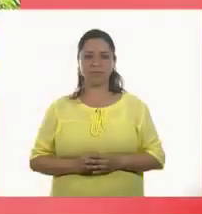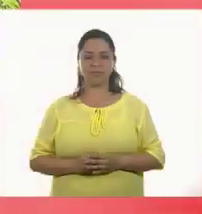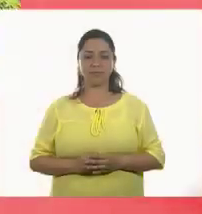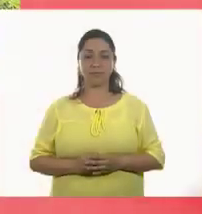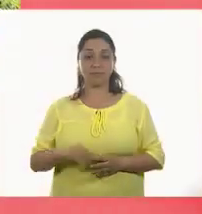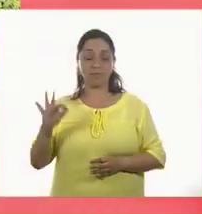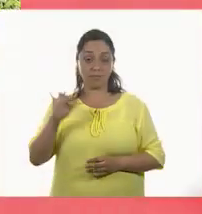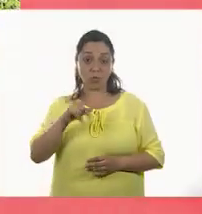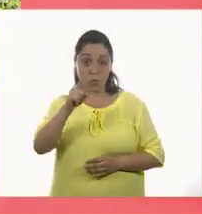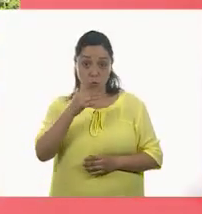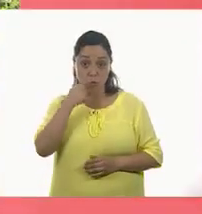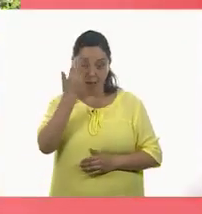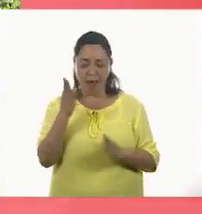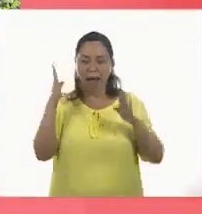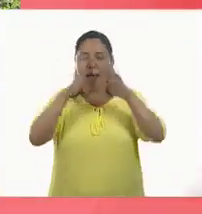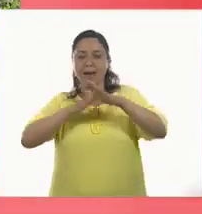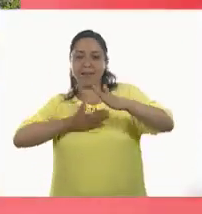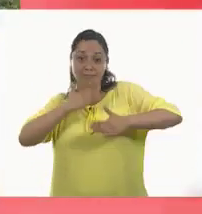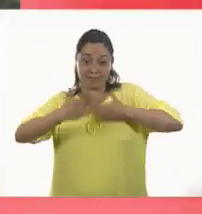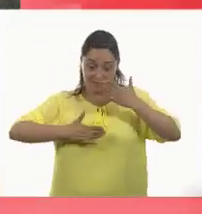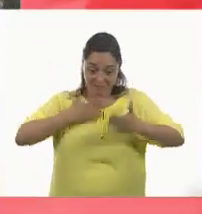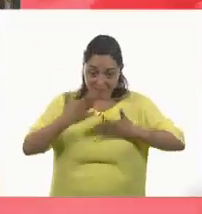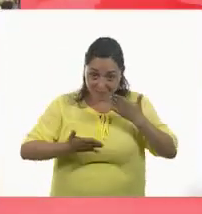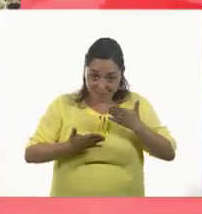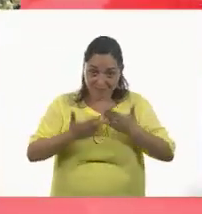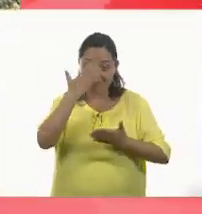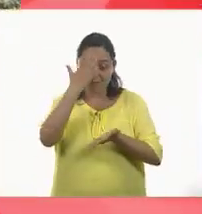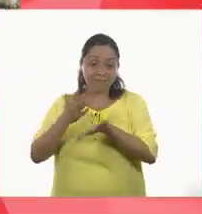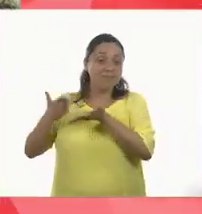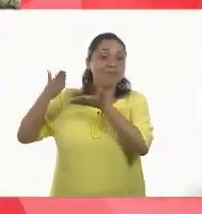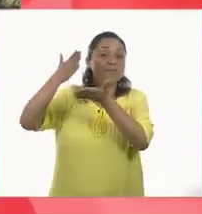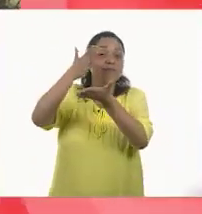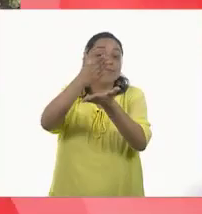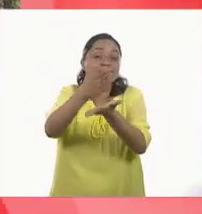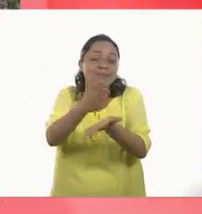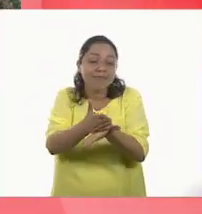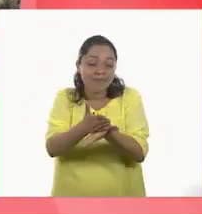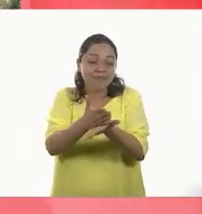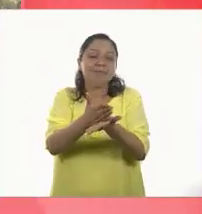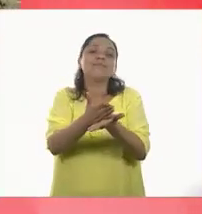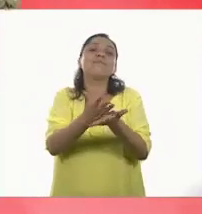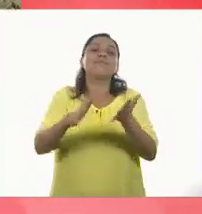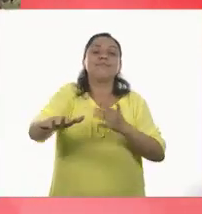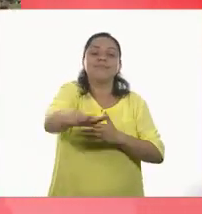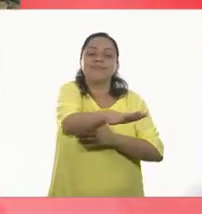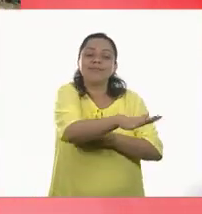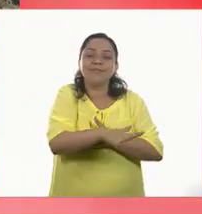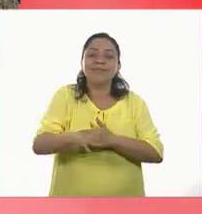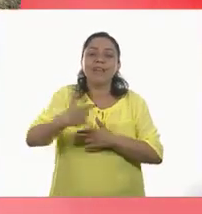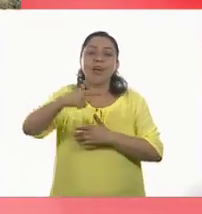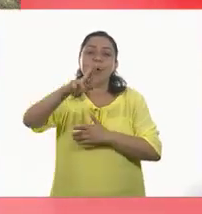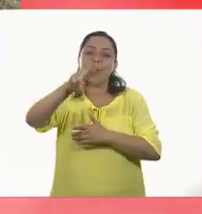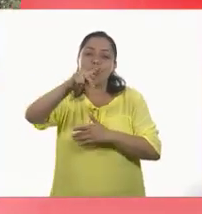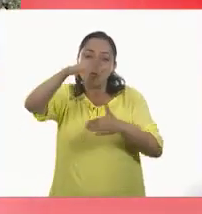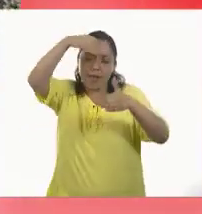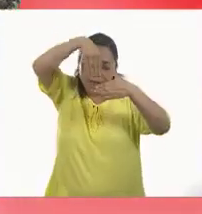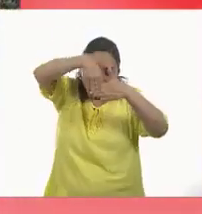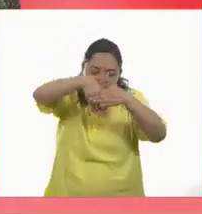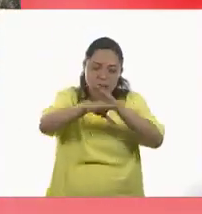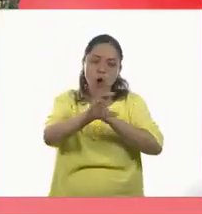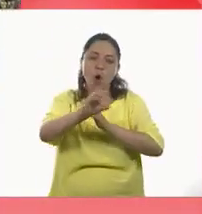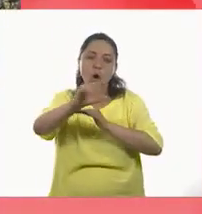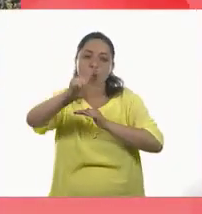Y si de recreación se trata, hay que conocer las entrañas de la tierra en las grutas de Coconá.